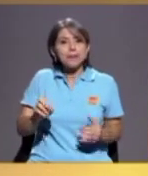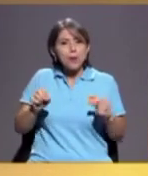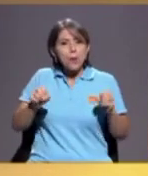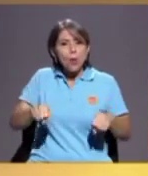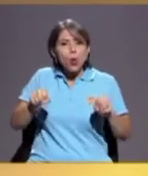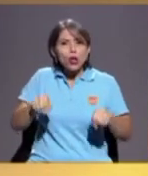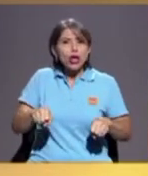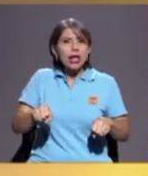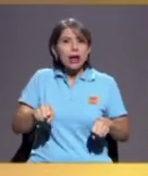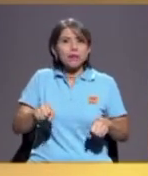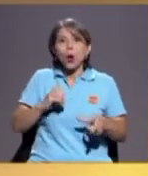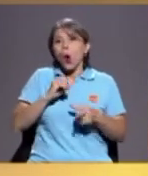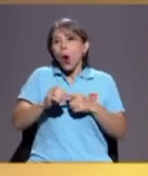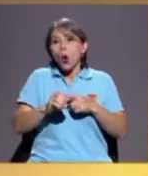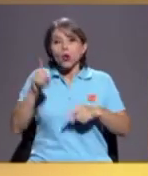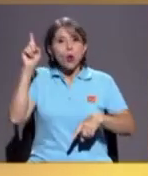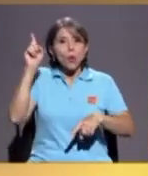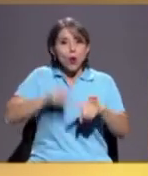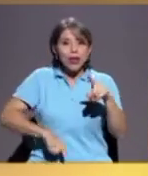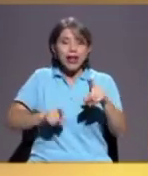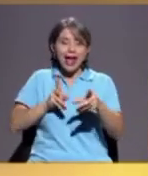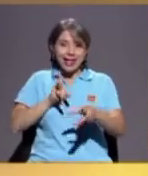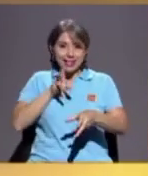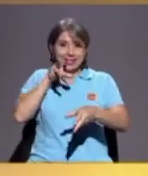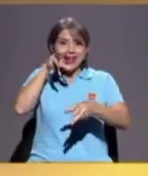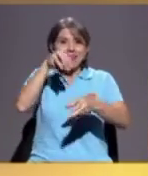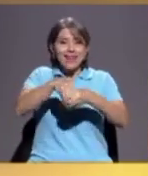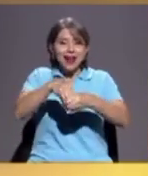podría o no insertarse en esa nueva